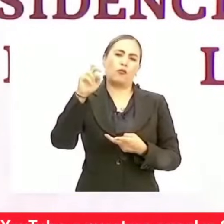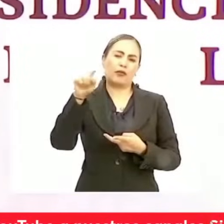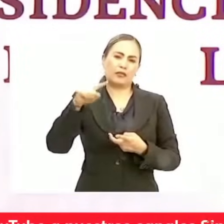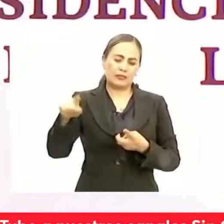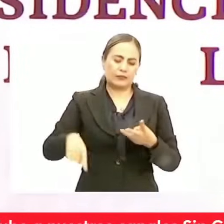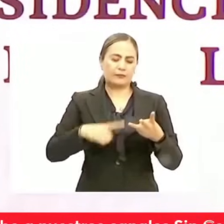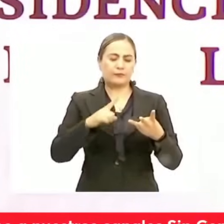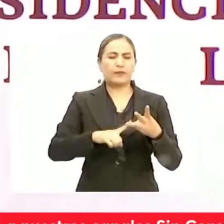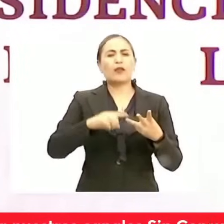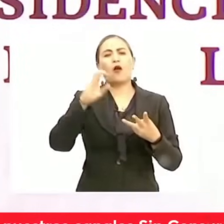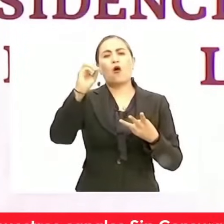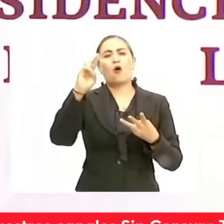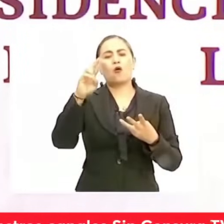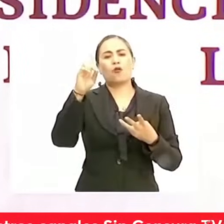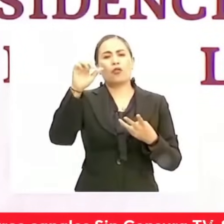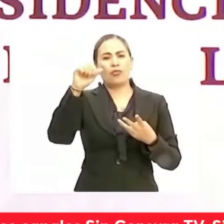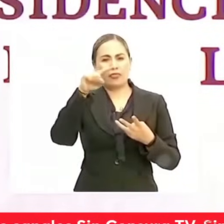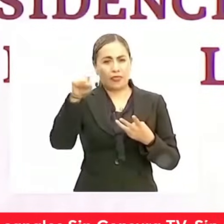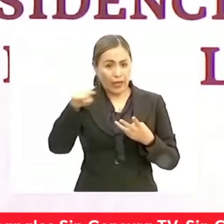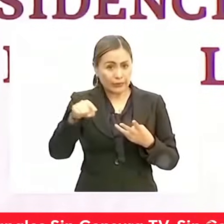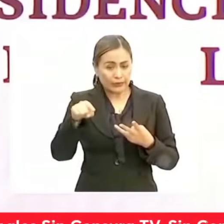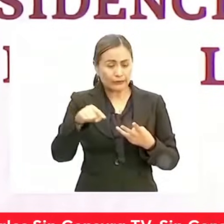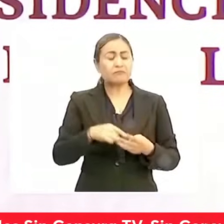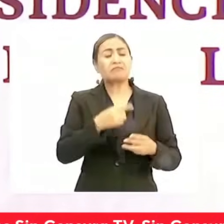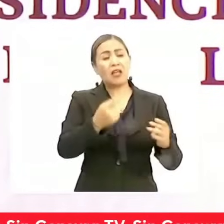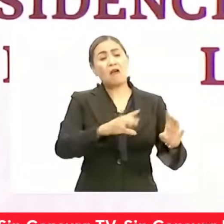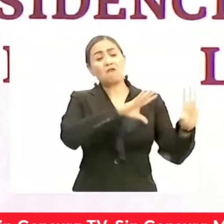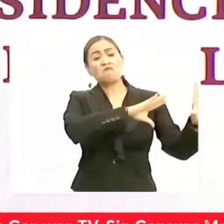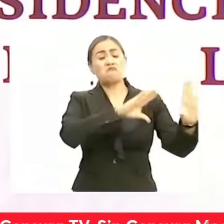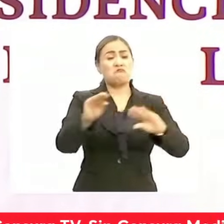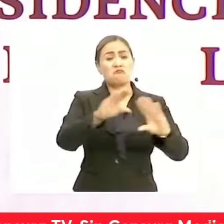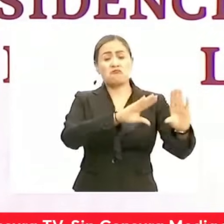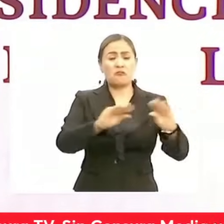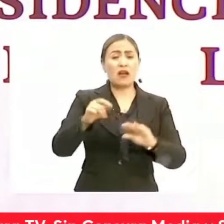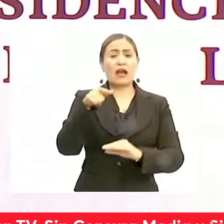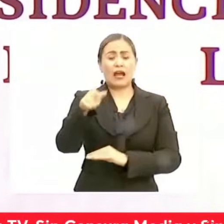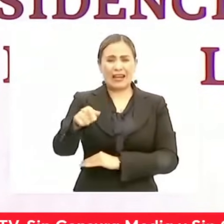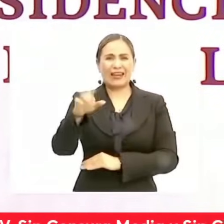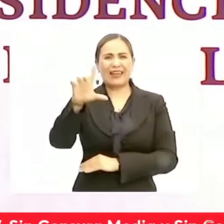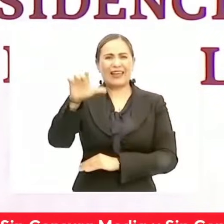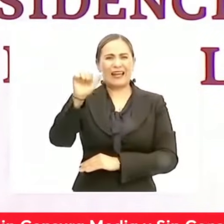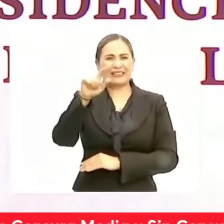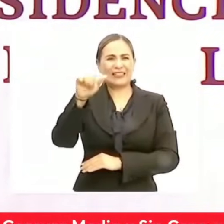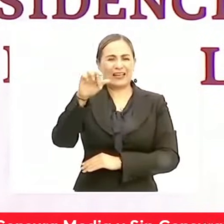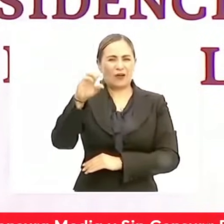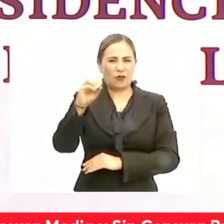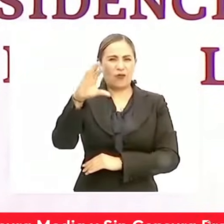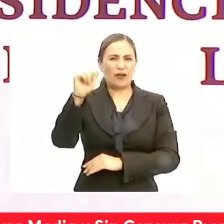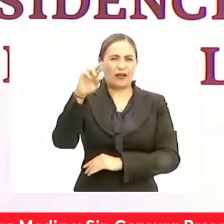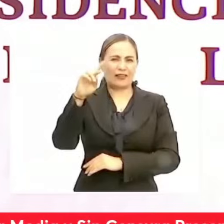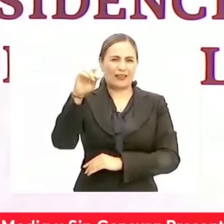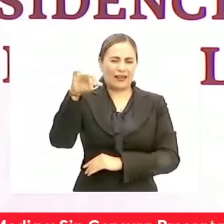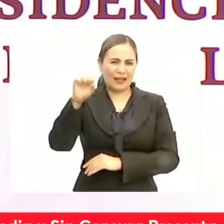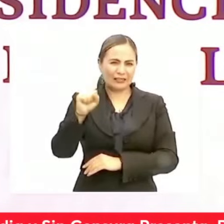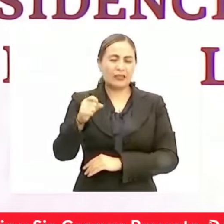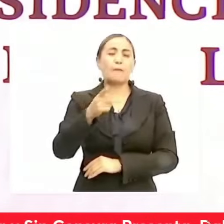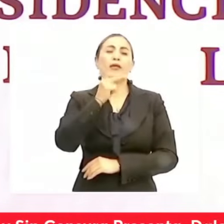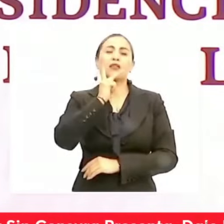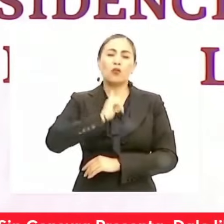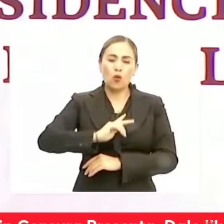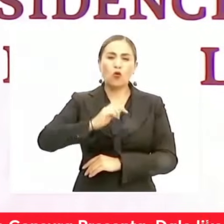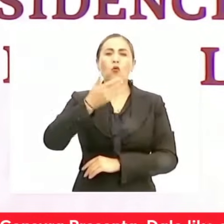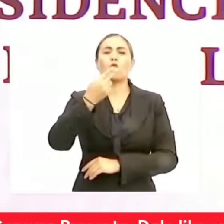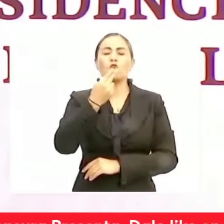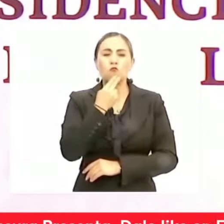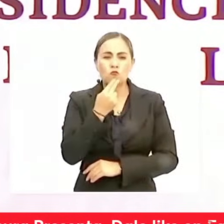supieron aplicar la enseñanza del general Lázaro Cárdenas de utilizar el petróleo y